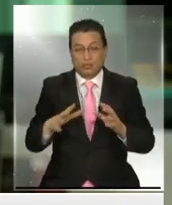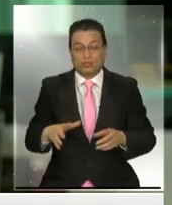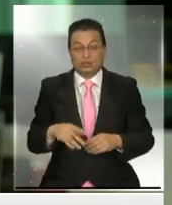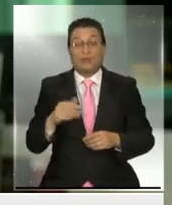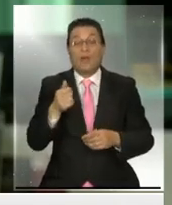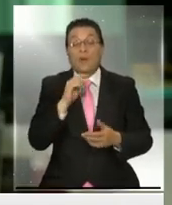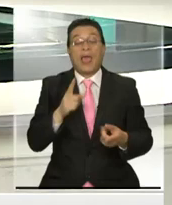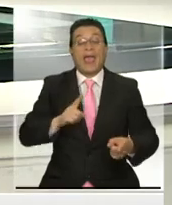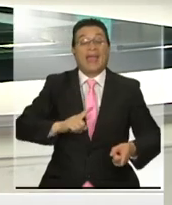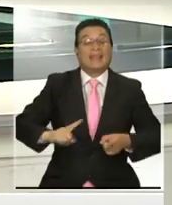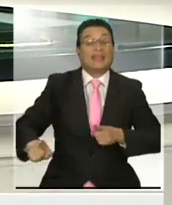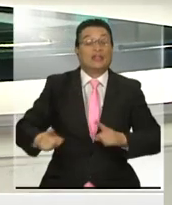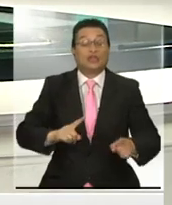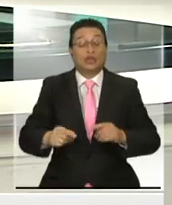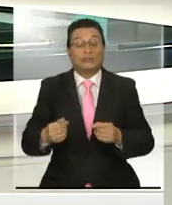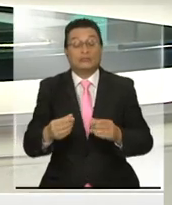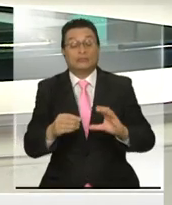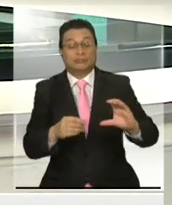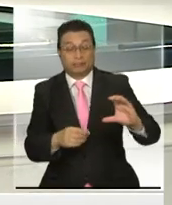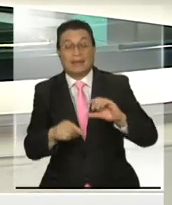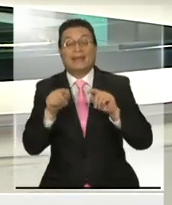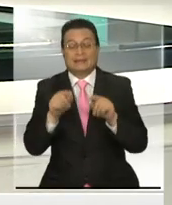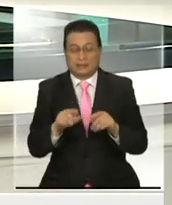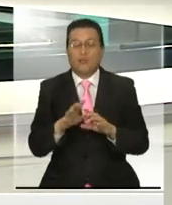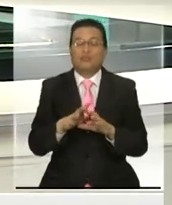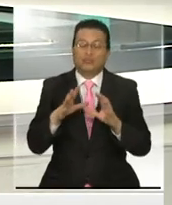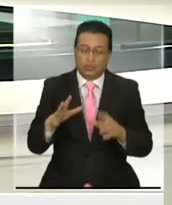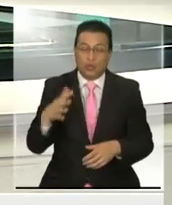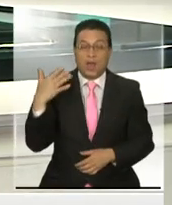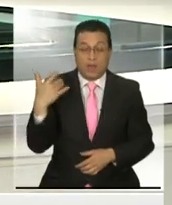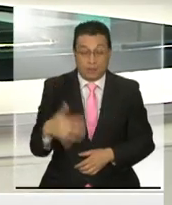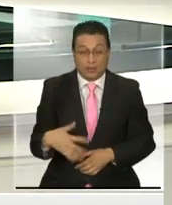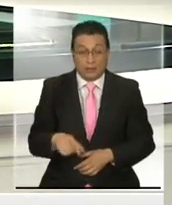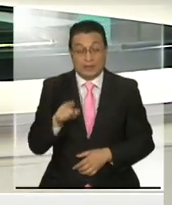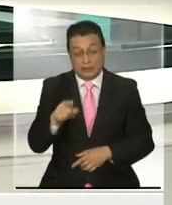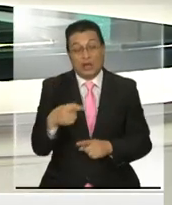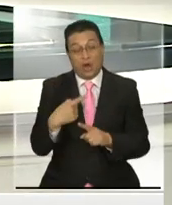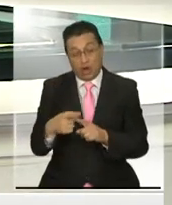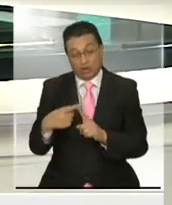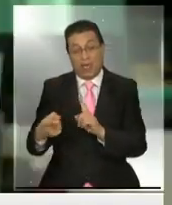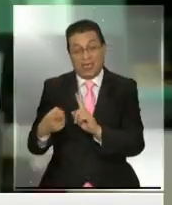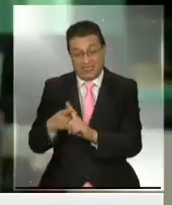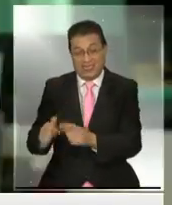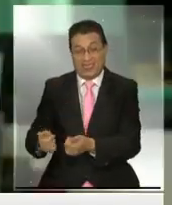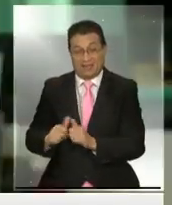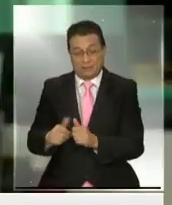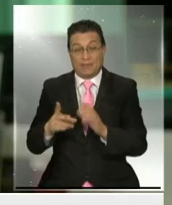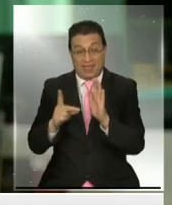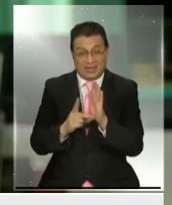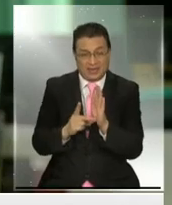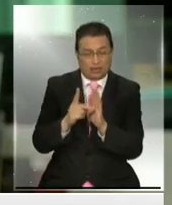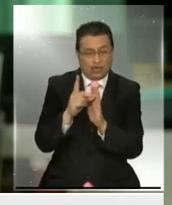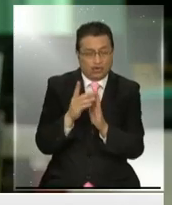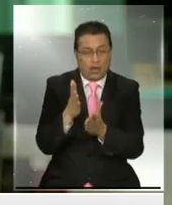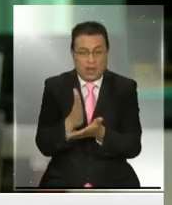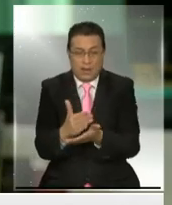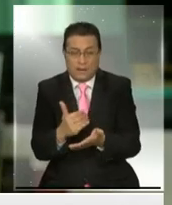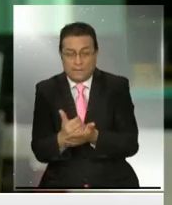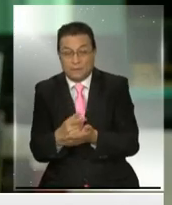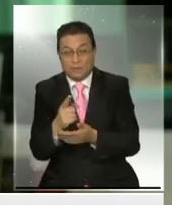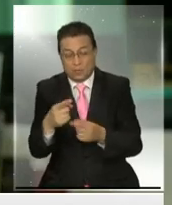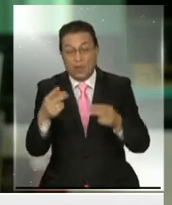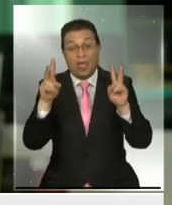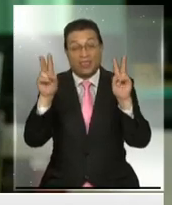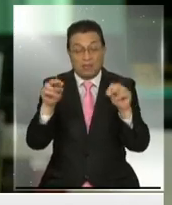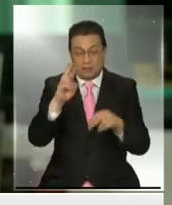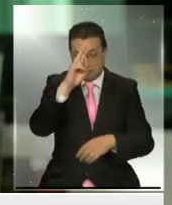el tema de gestión presupuestaria de presupuesto más exactamente muy importante yo creo que es el otro desafío tenemos un tema de modelo de desarrollo o estrategia de desarrollo tenemos un